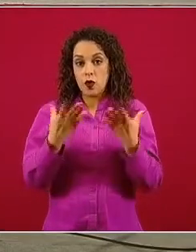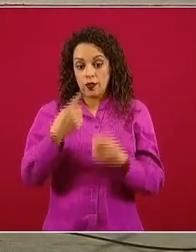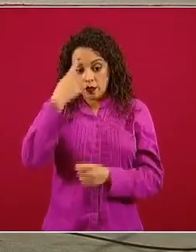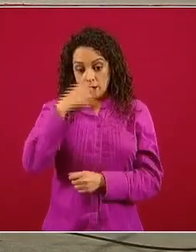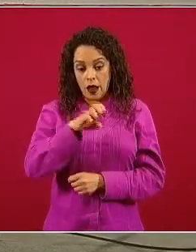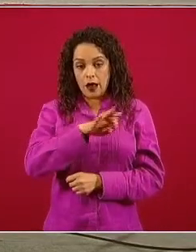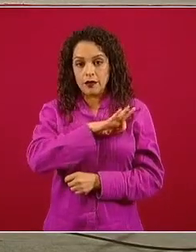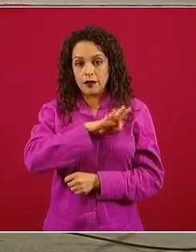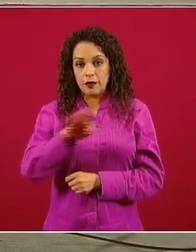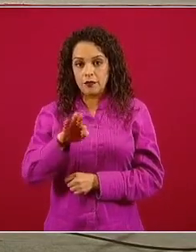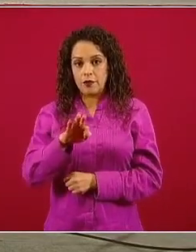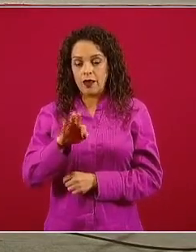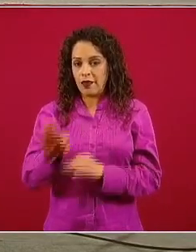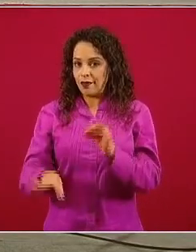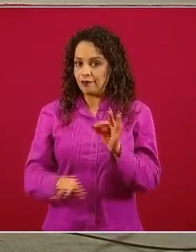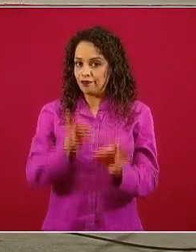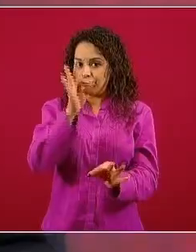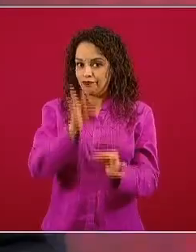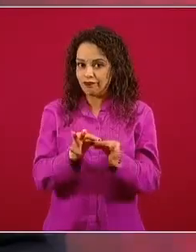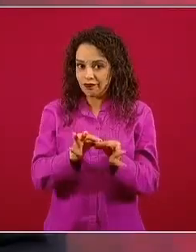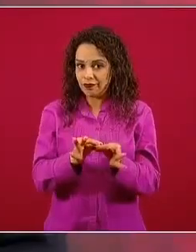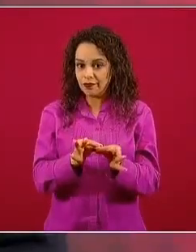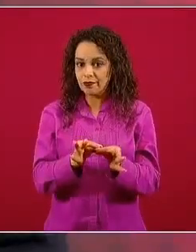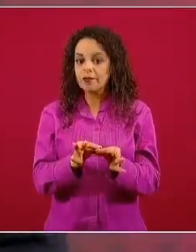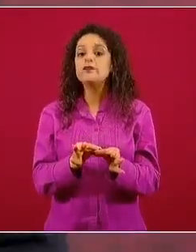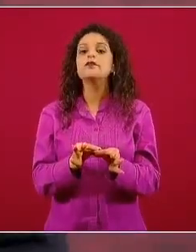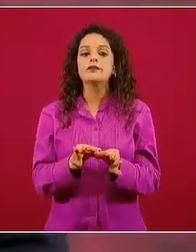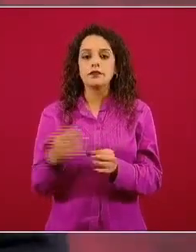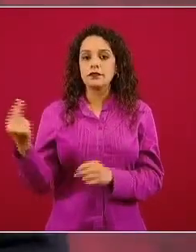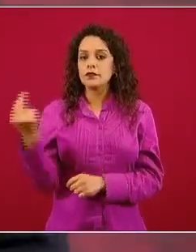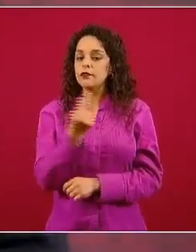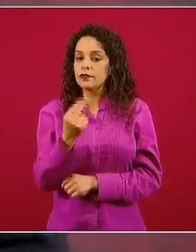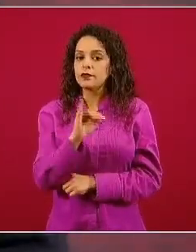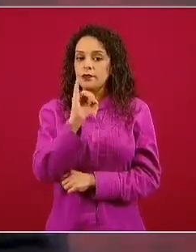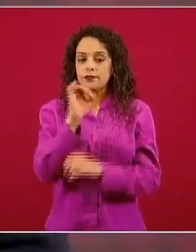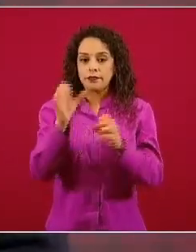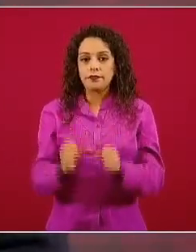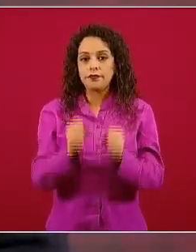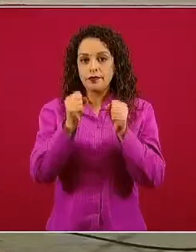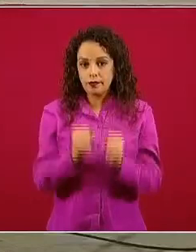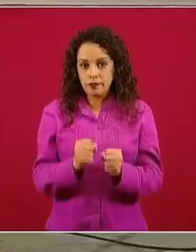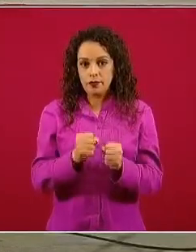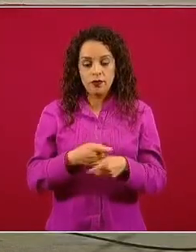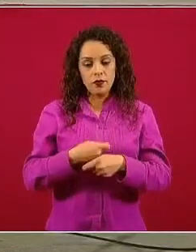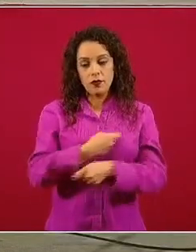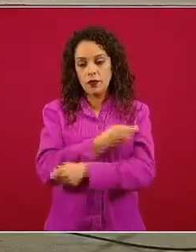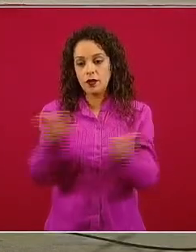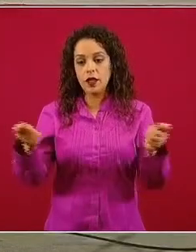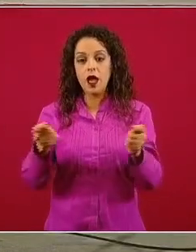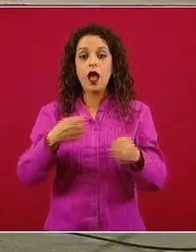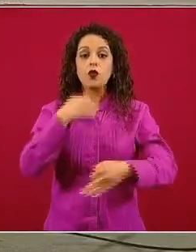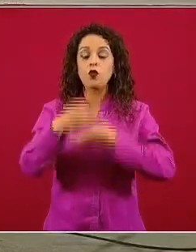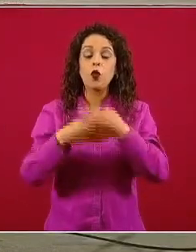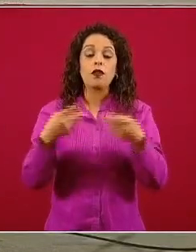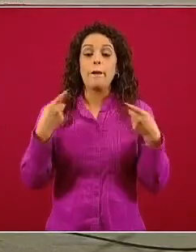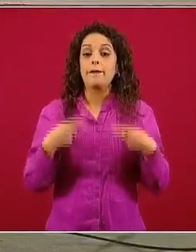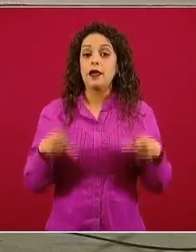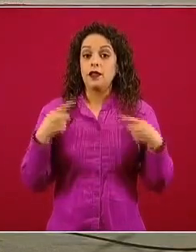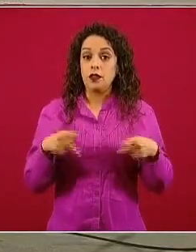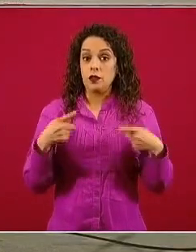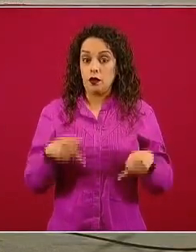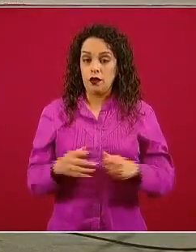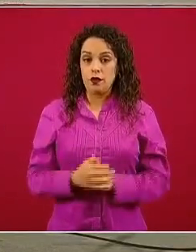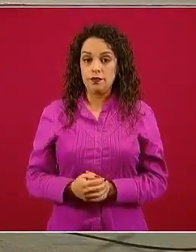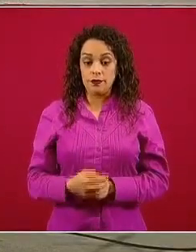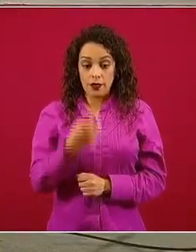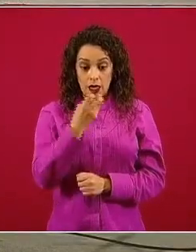logre, se implementarán y tendrán que asegurar que llegue a todos lados. Nunca, ni para esta vacuna ni para